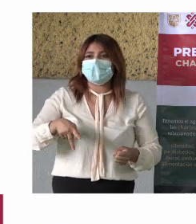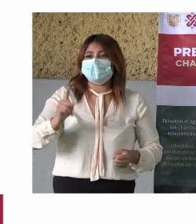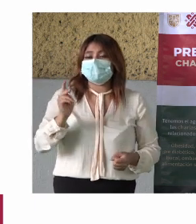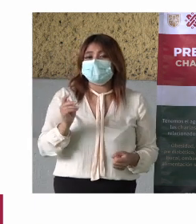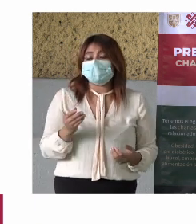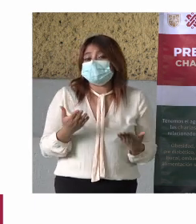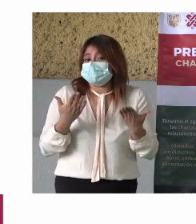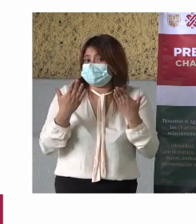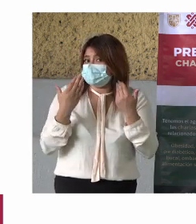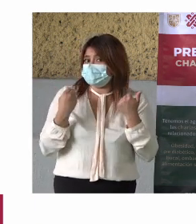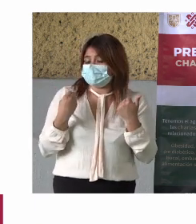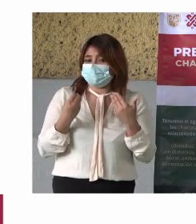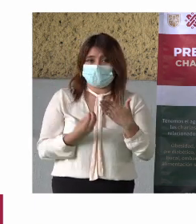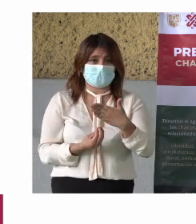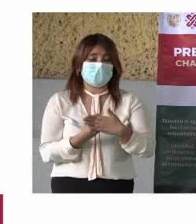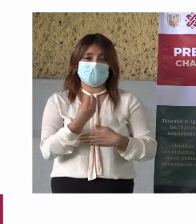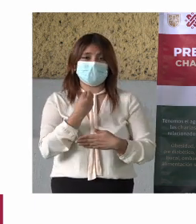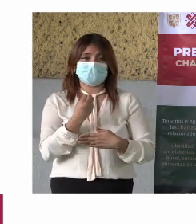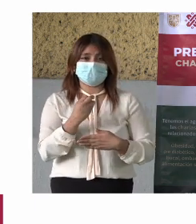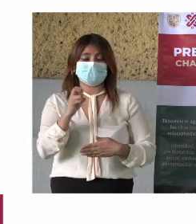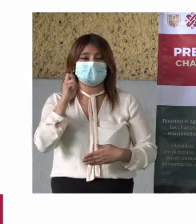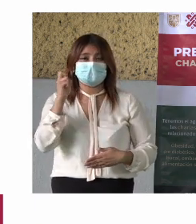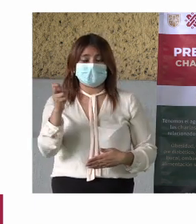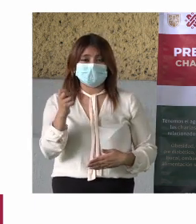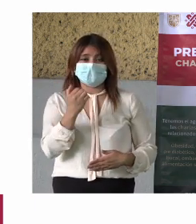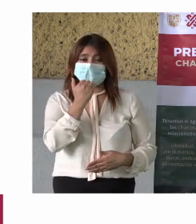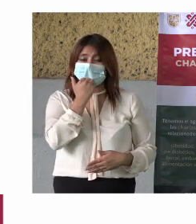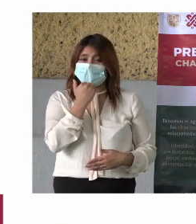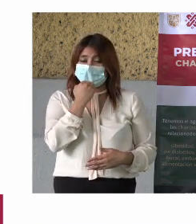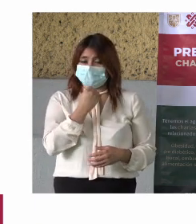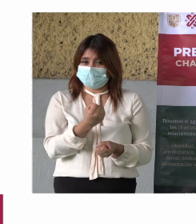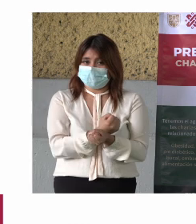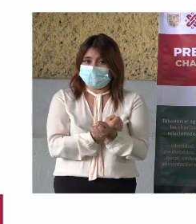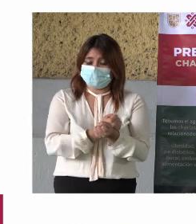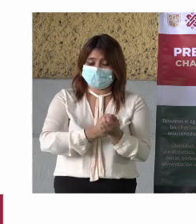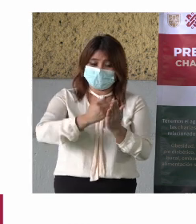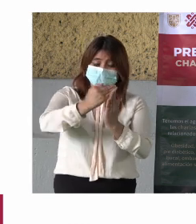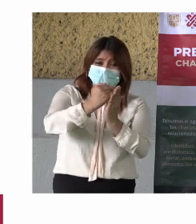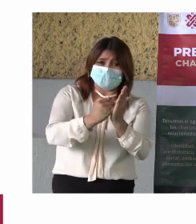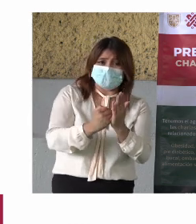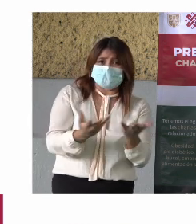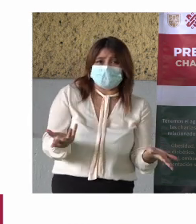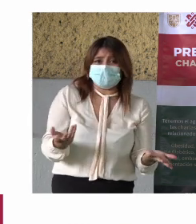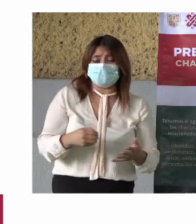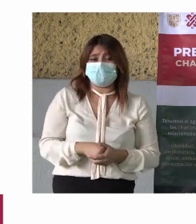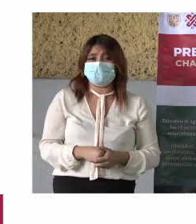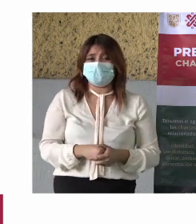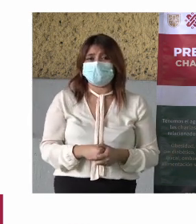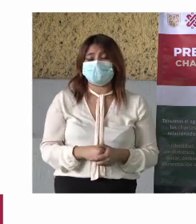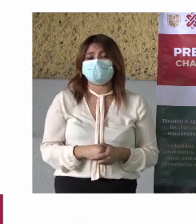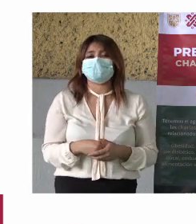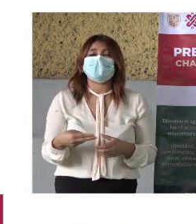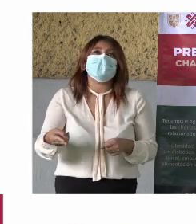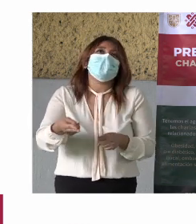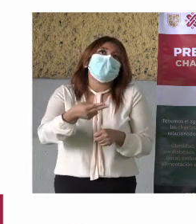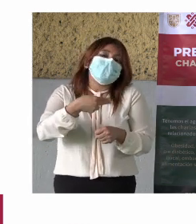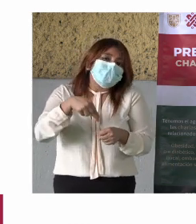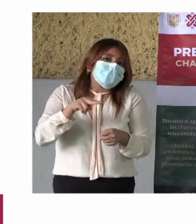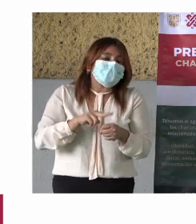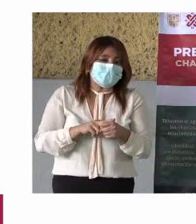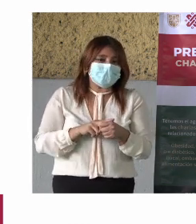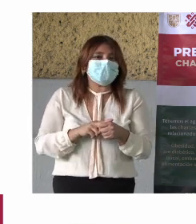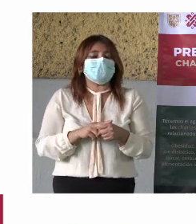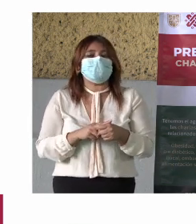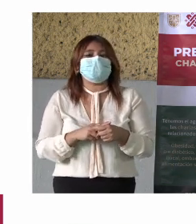ayuno, entonces esa glucosa baja mucho más. Pero esa es la función que tiene. Entonces, normalmente el páncreas, que